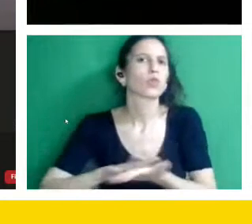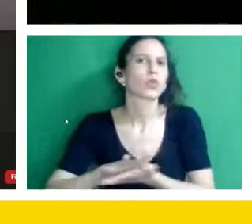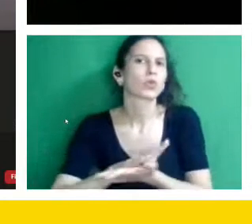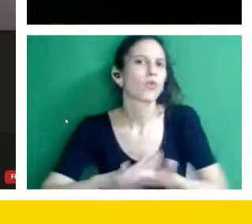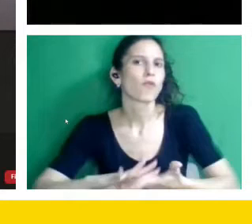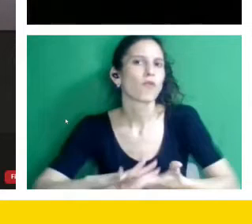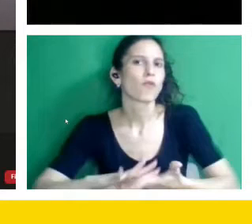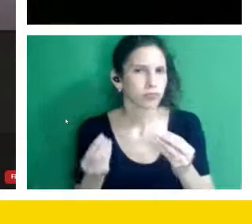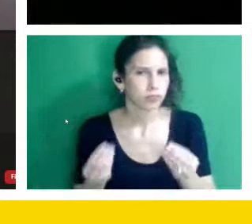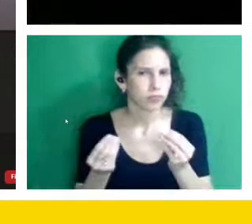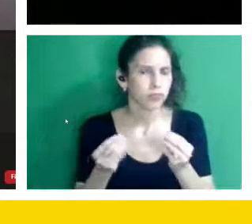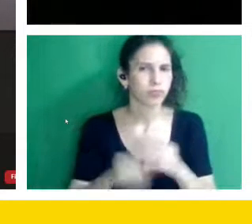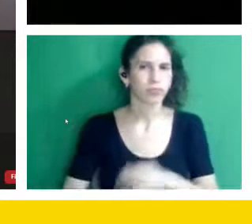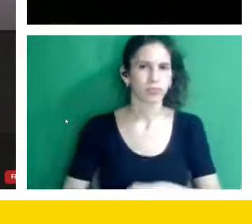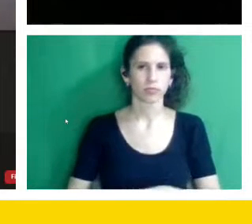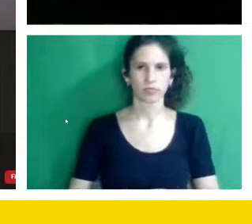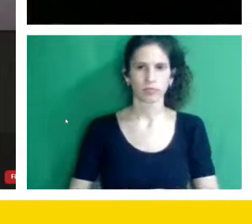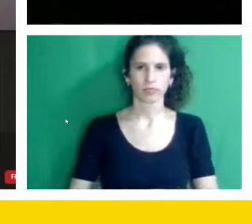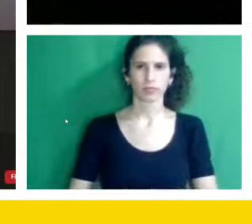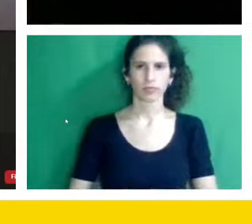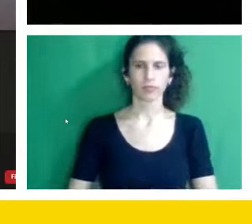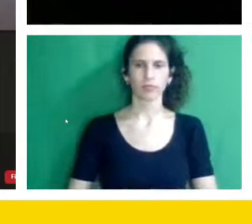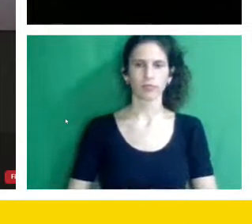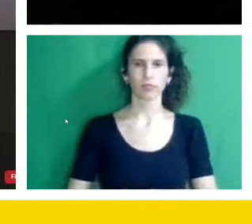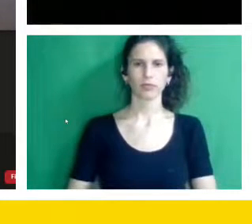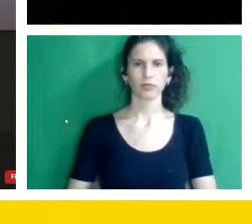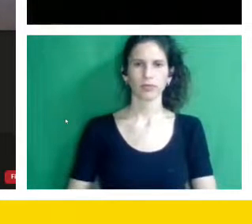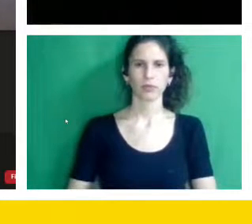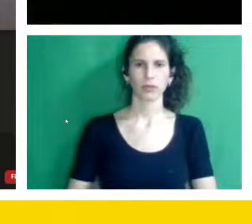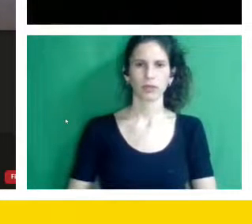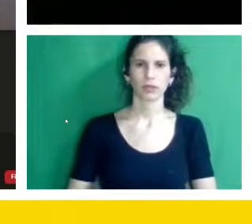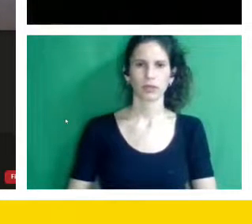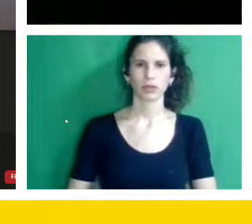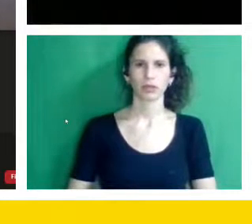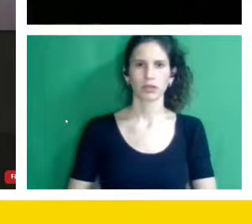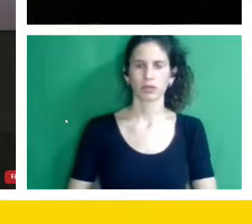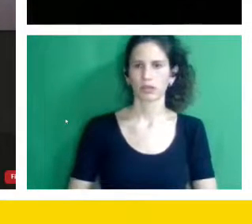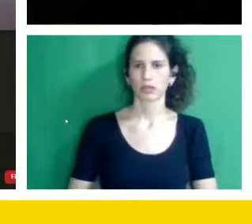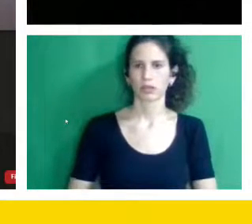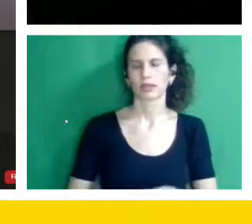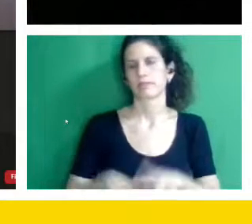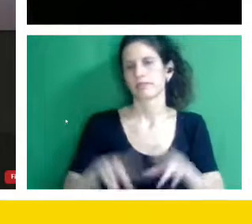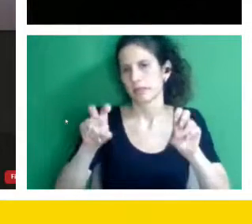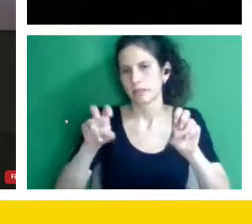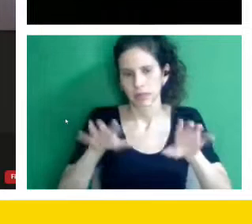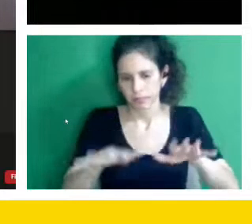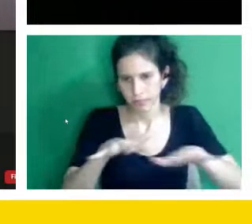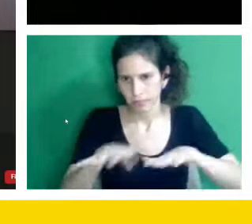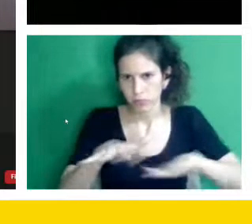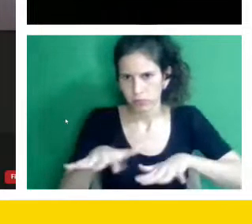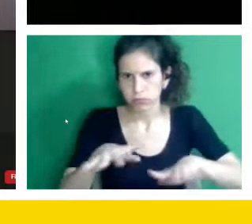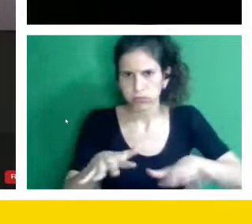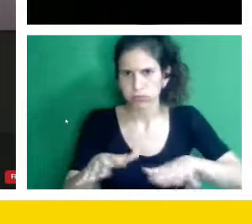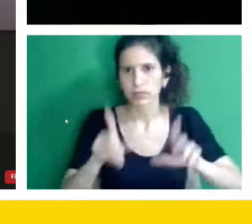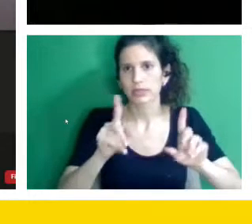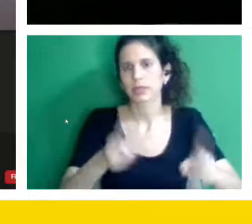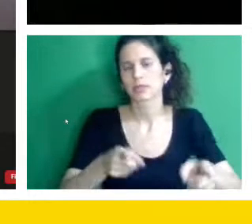las problemáticas actuales que tienen de movimiento de suelos, etcétera, etcétera, en el sector costero de Chile.